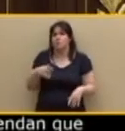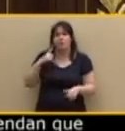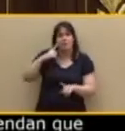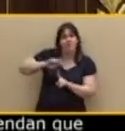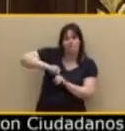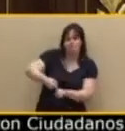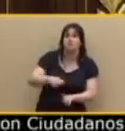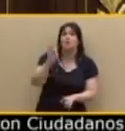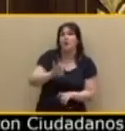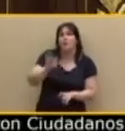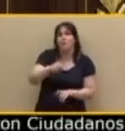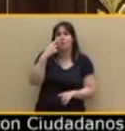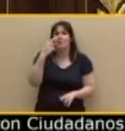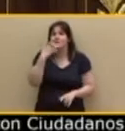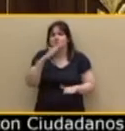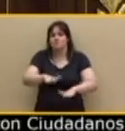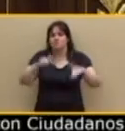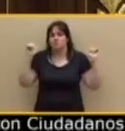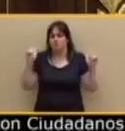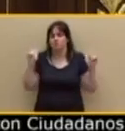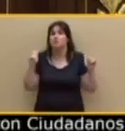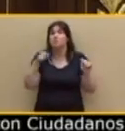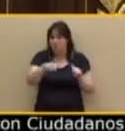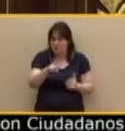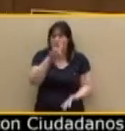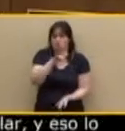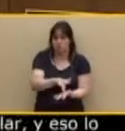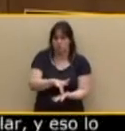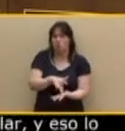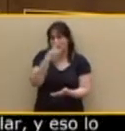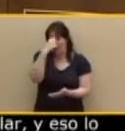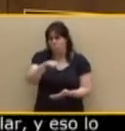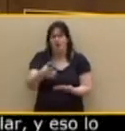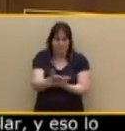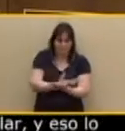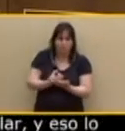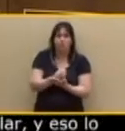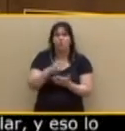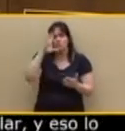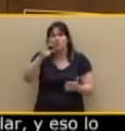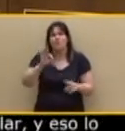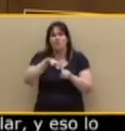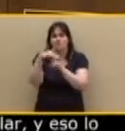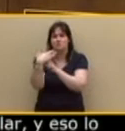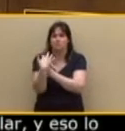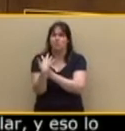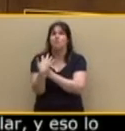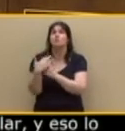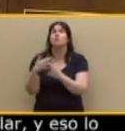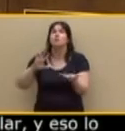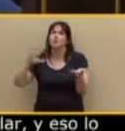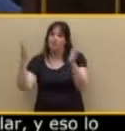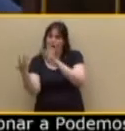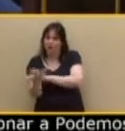en la que se ganaría una posición federal dentro de ese convocar un